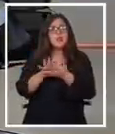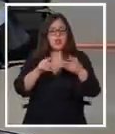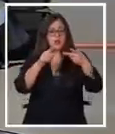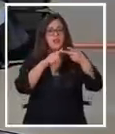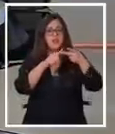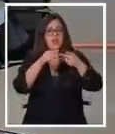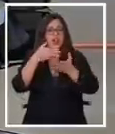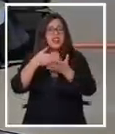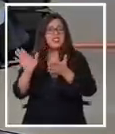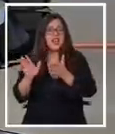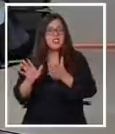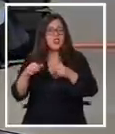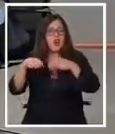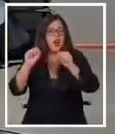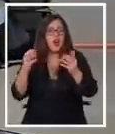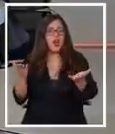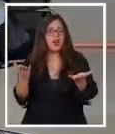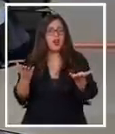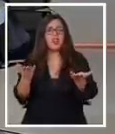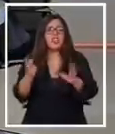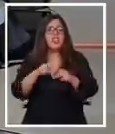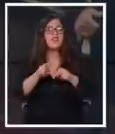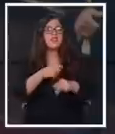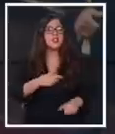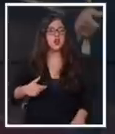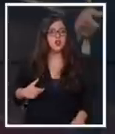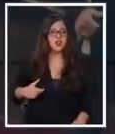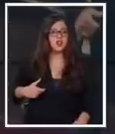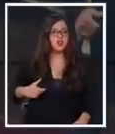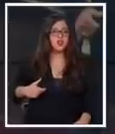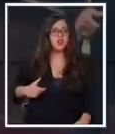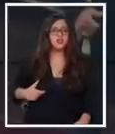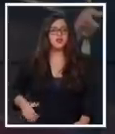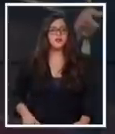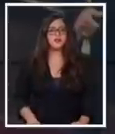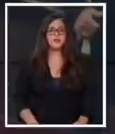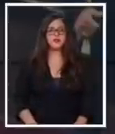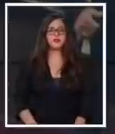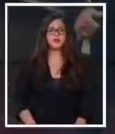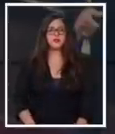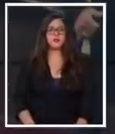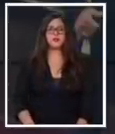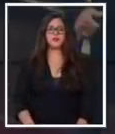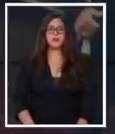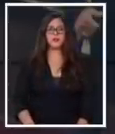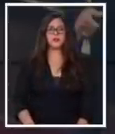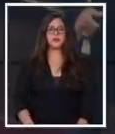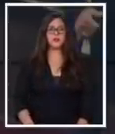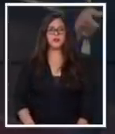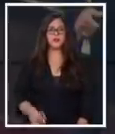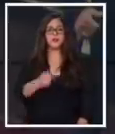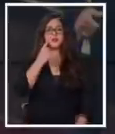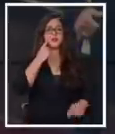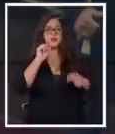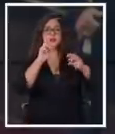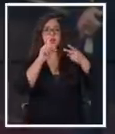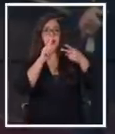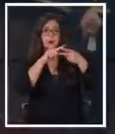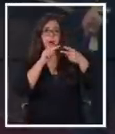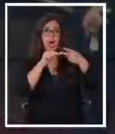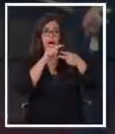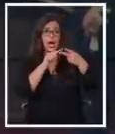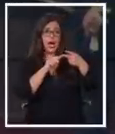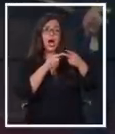rechazo cuál es el plan del gobierno primero ambas opciones son igualmente legítimas y